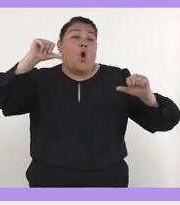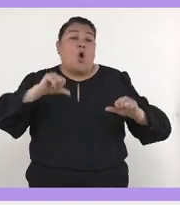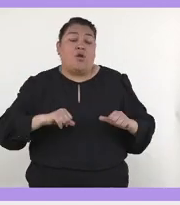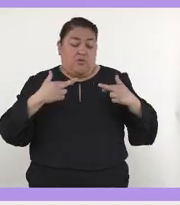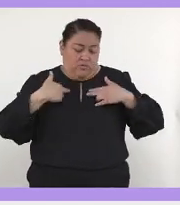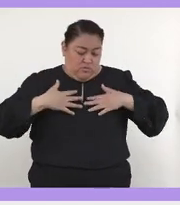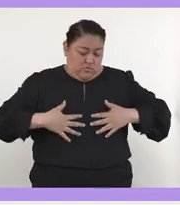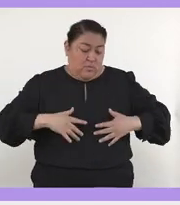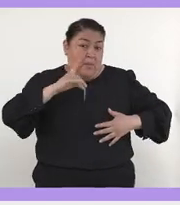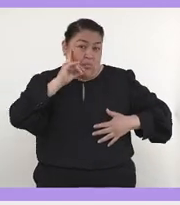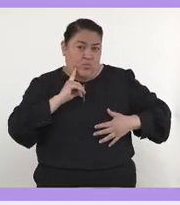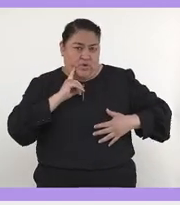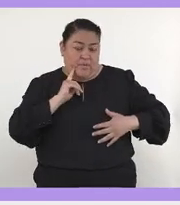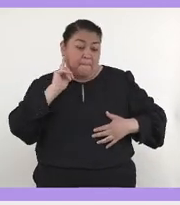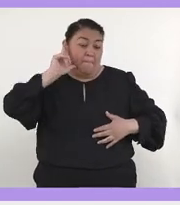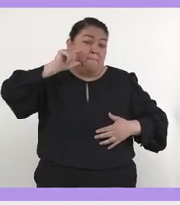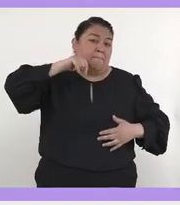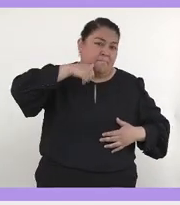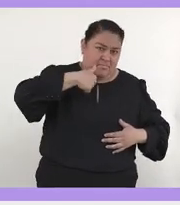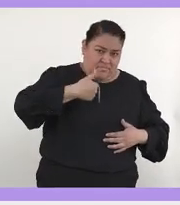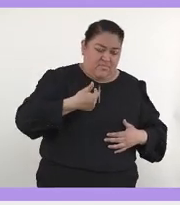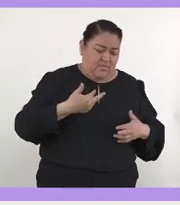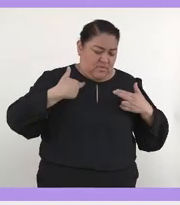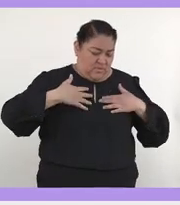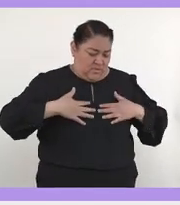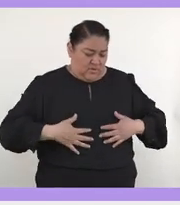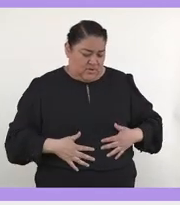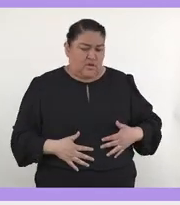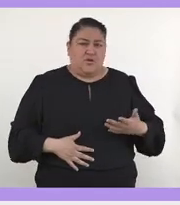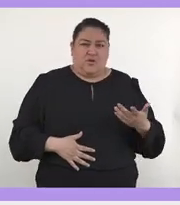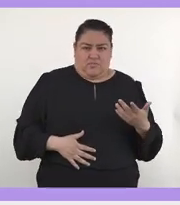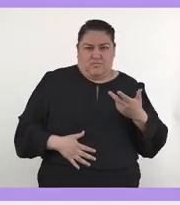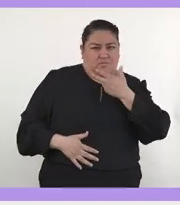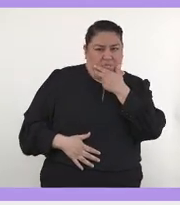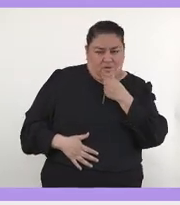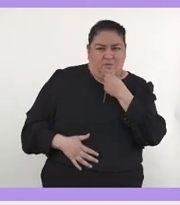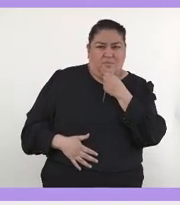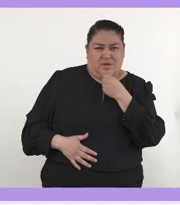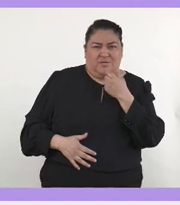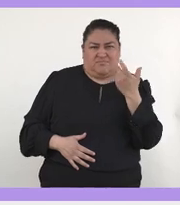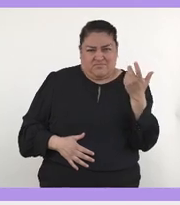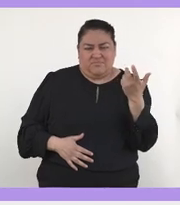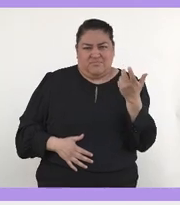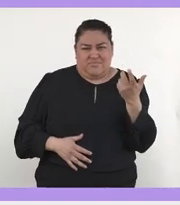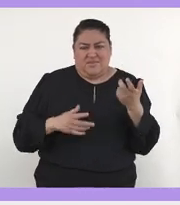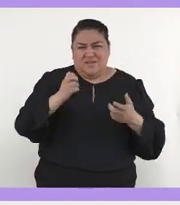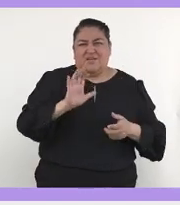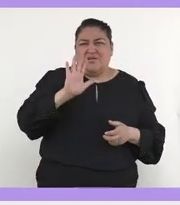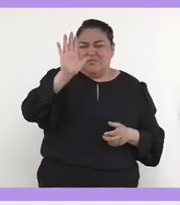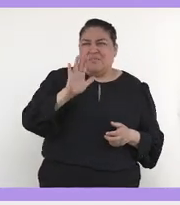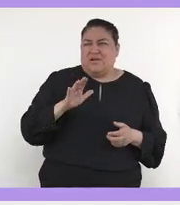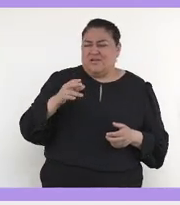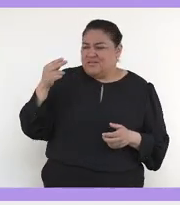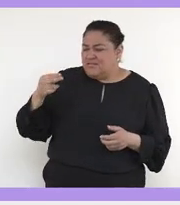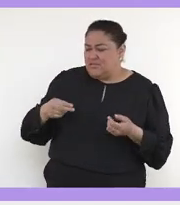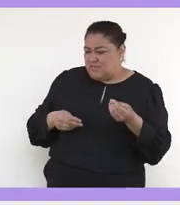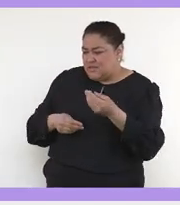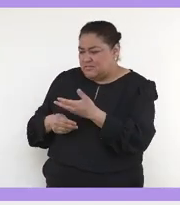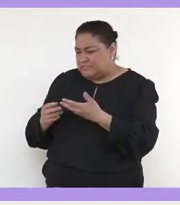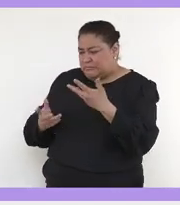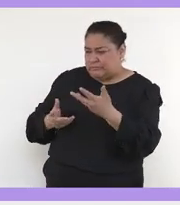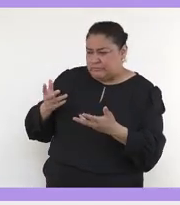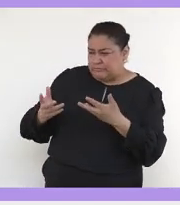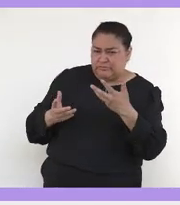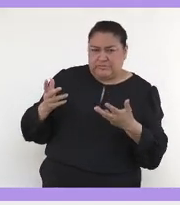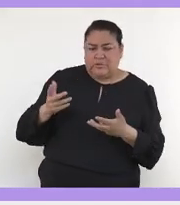esta de verdad es como tan ilógico como que yo me llamo Ana Paulina Y ustedes me quieren decir Paola porque pues me ven cara de Paola no o sea cómo no tenemos Paola Pues si tengo cara de